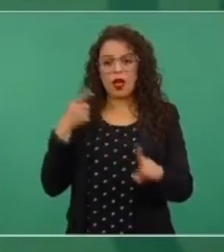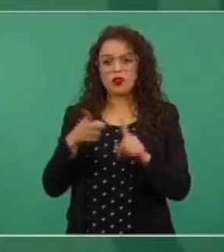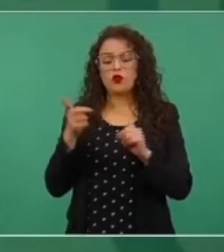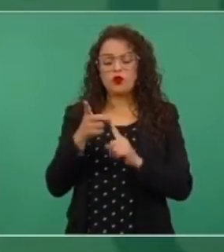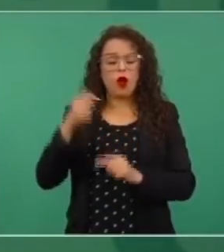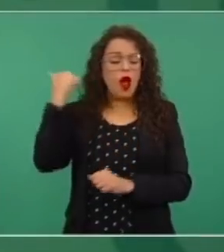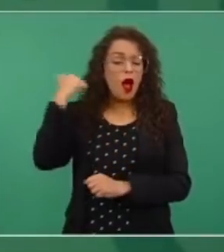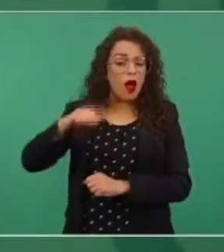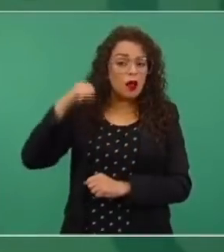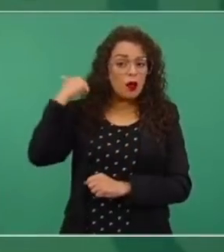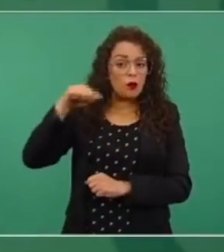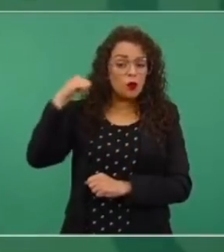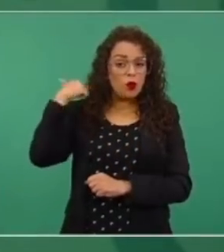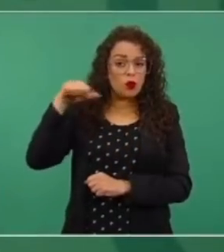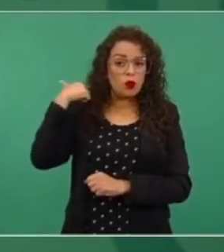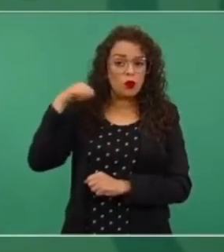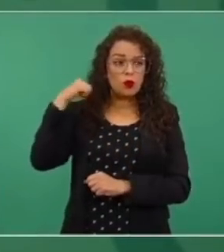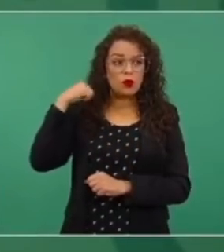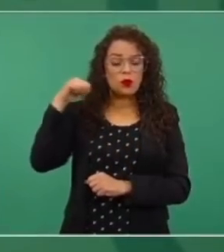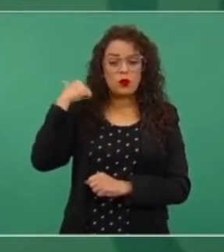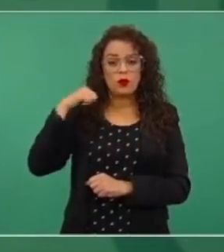Acapulco.